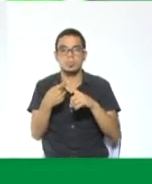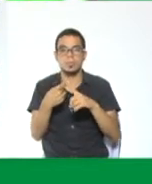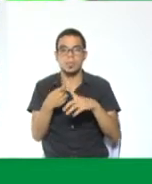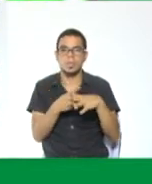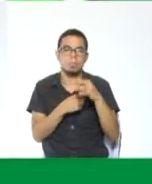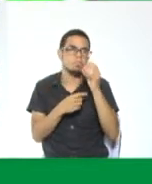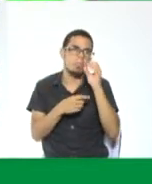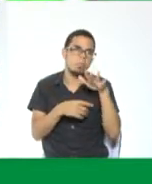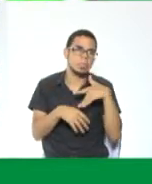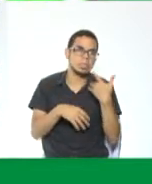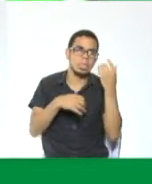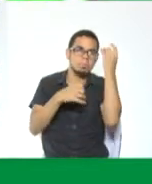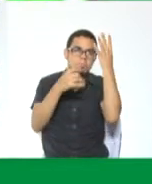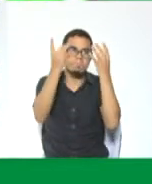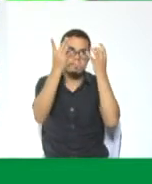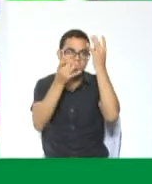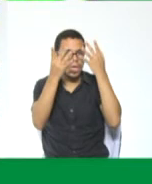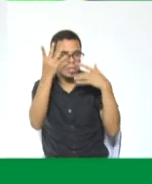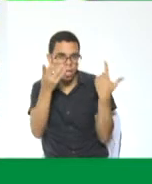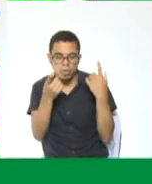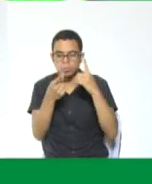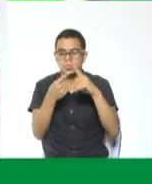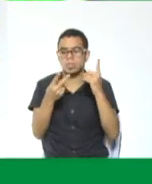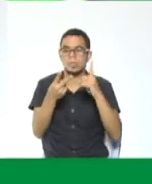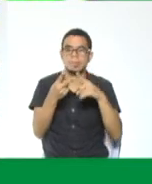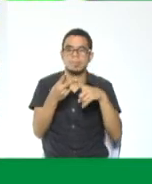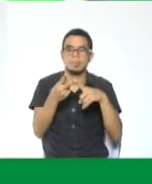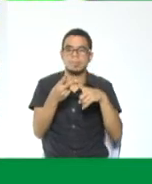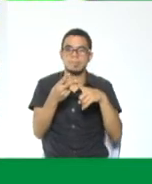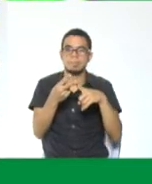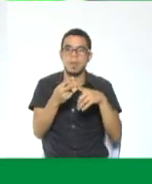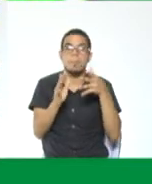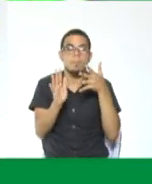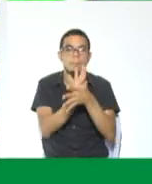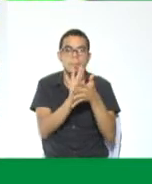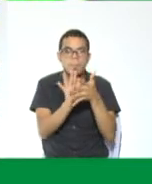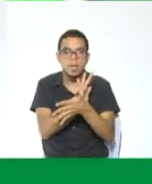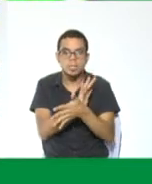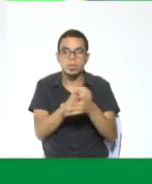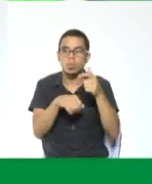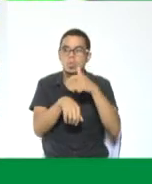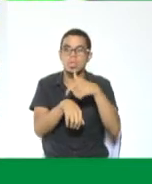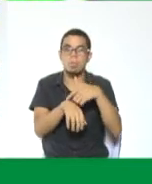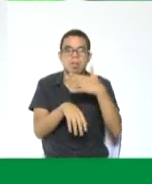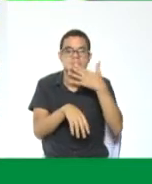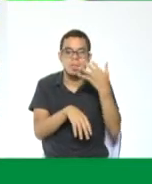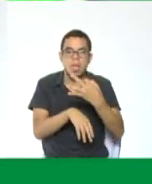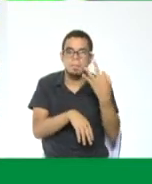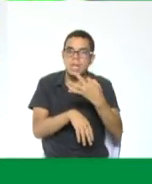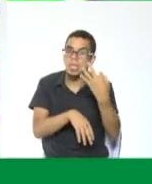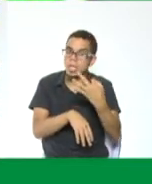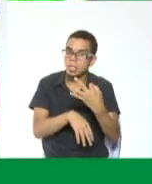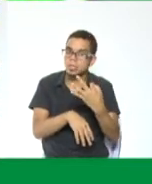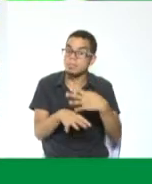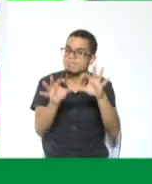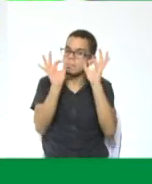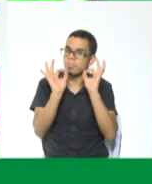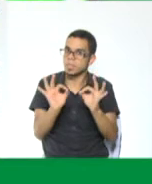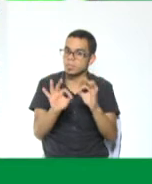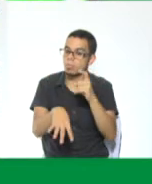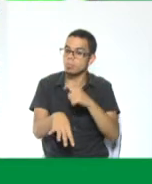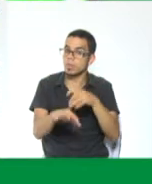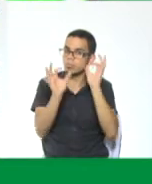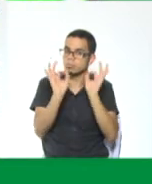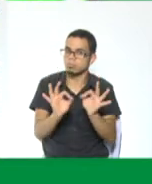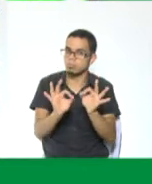elementos ficticios. Se desarrolla en un lugar o tiempo real y